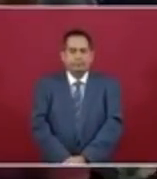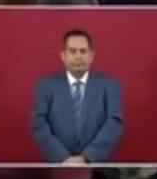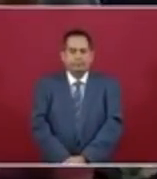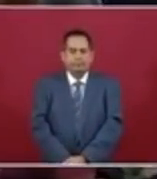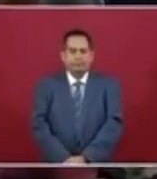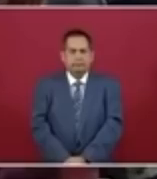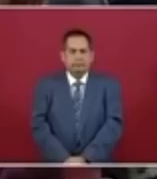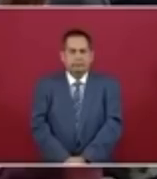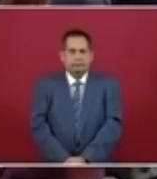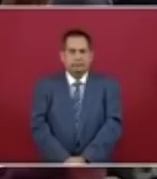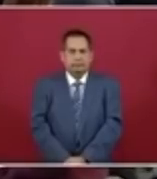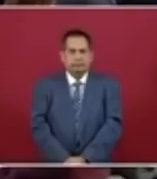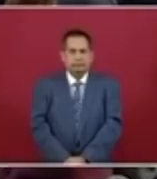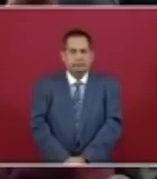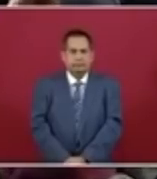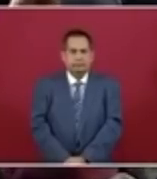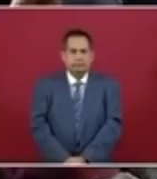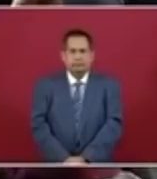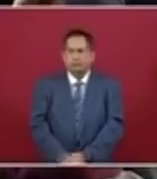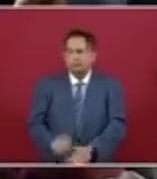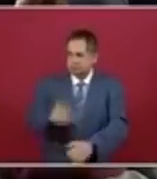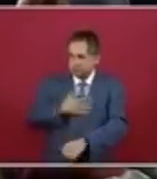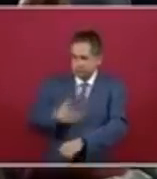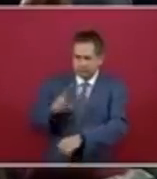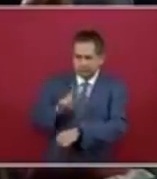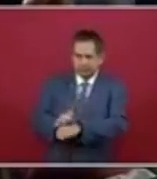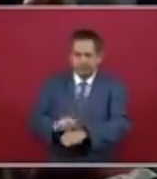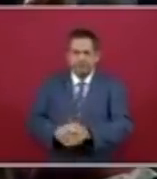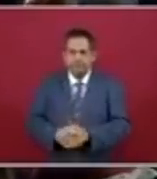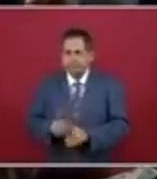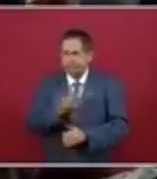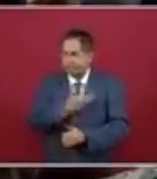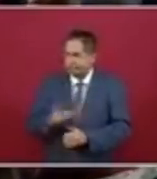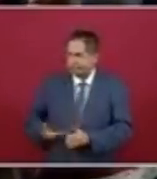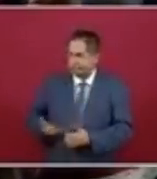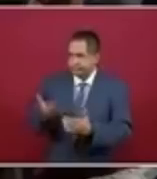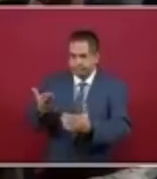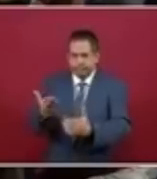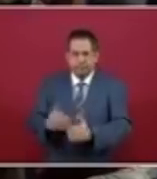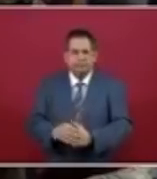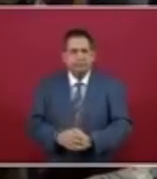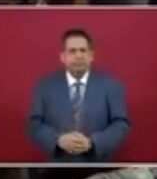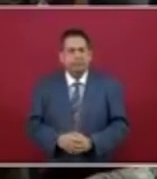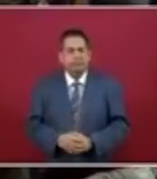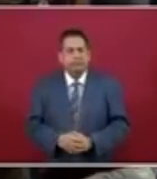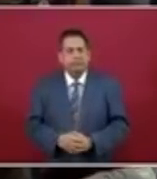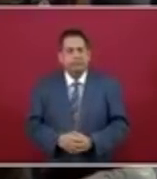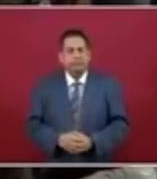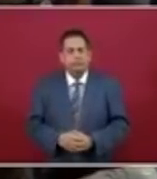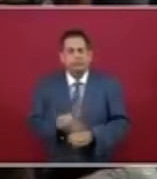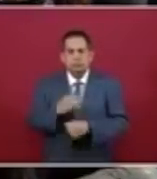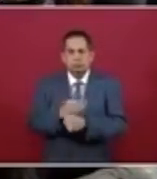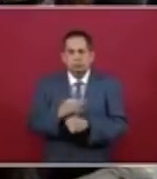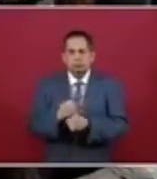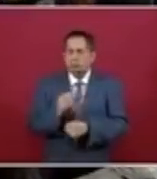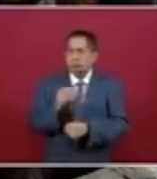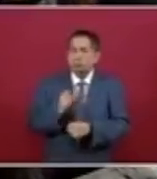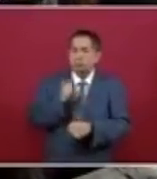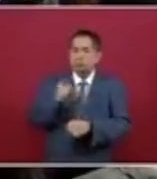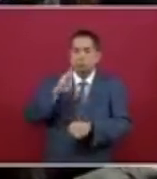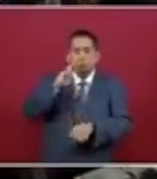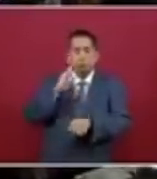Buenos días, presidente. Aprovechando que está el responsable del